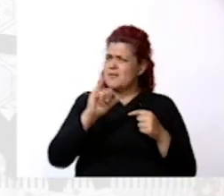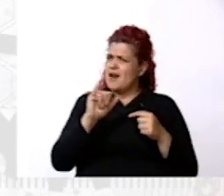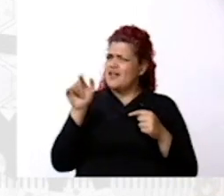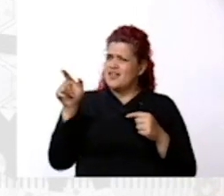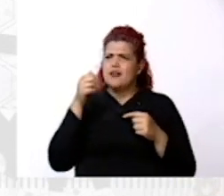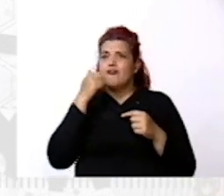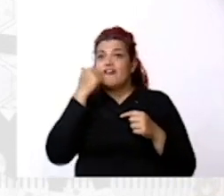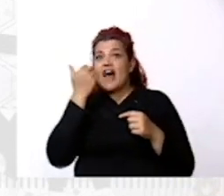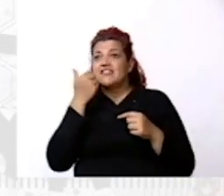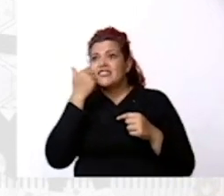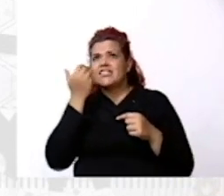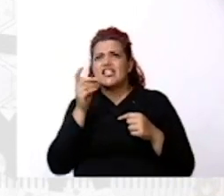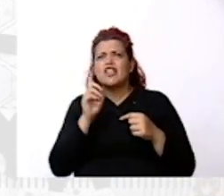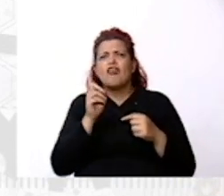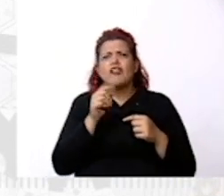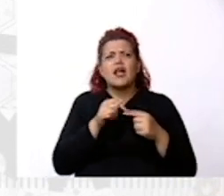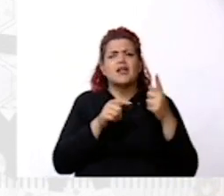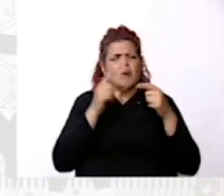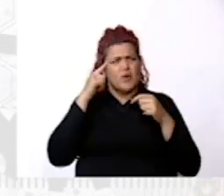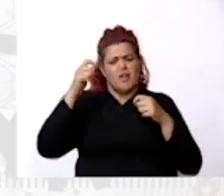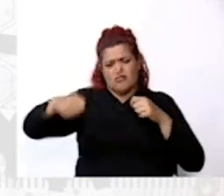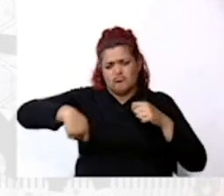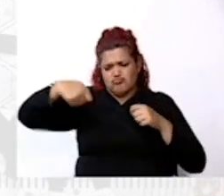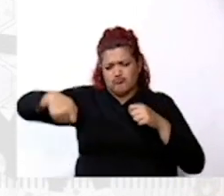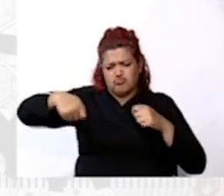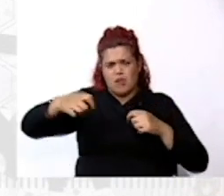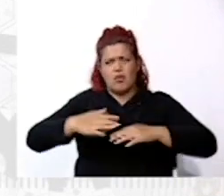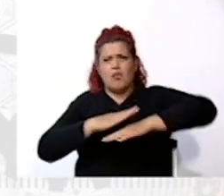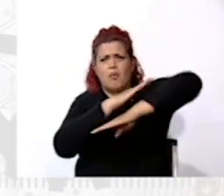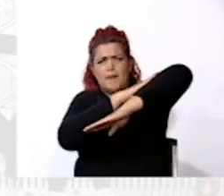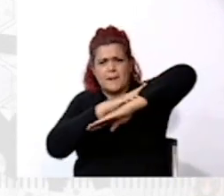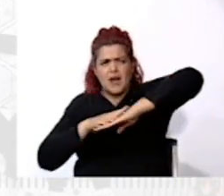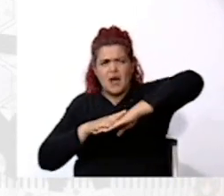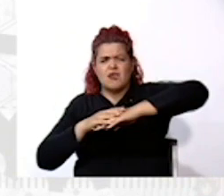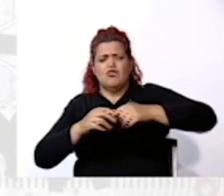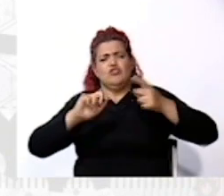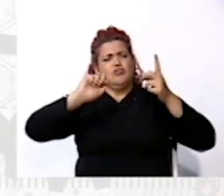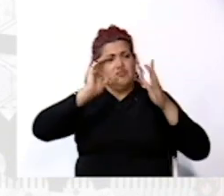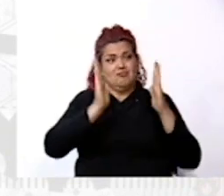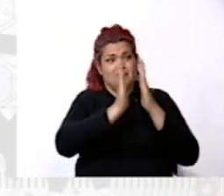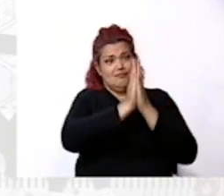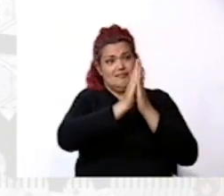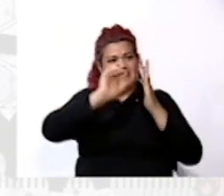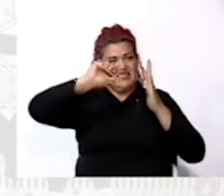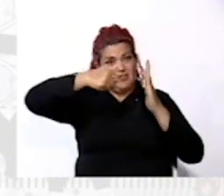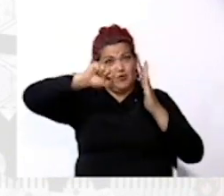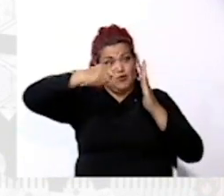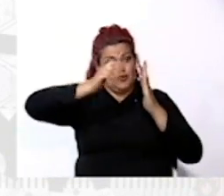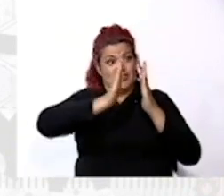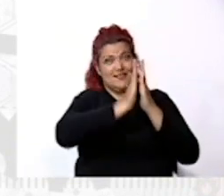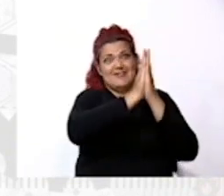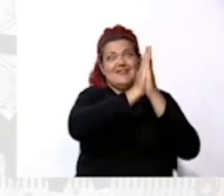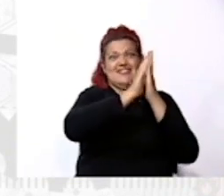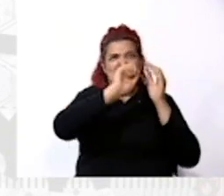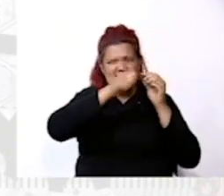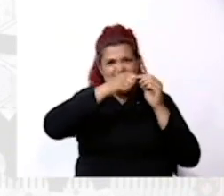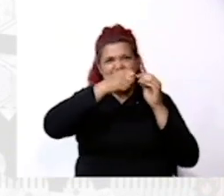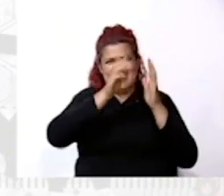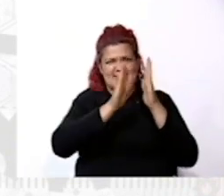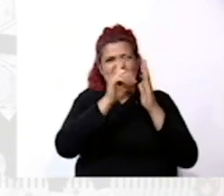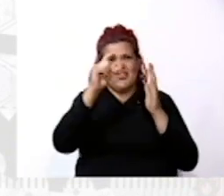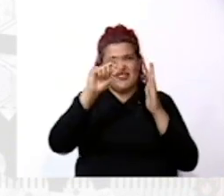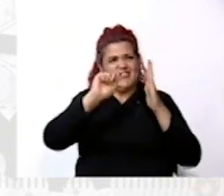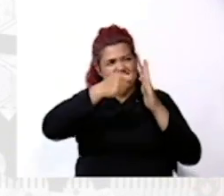simples. ¿Recuerdan? Torno, plano inclinado, tornillos, cuña.